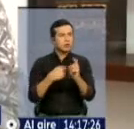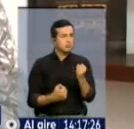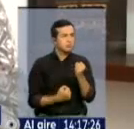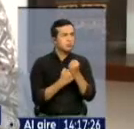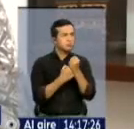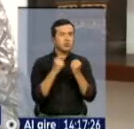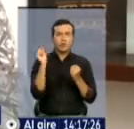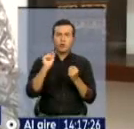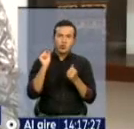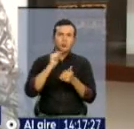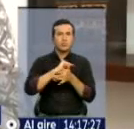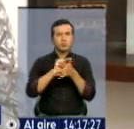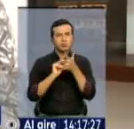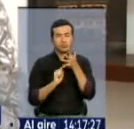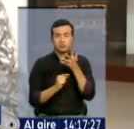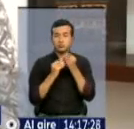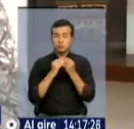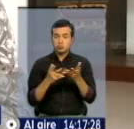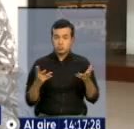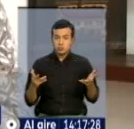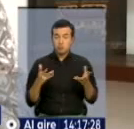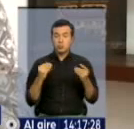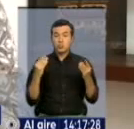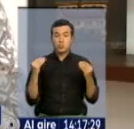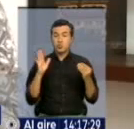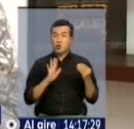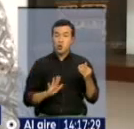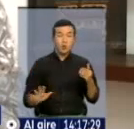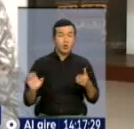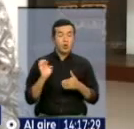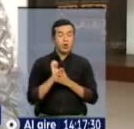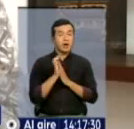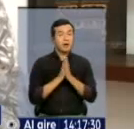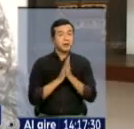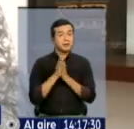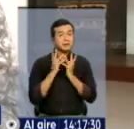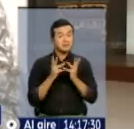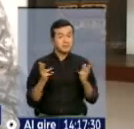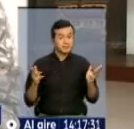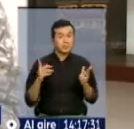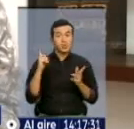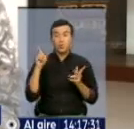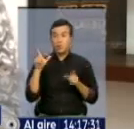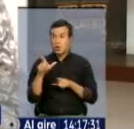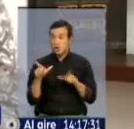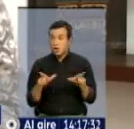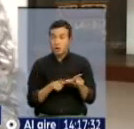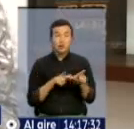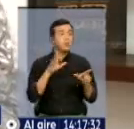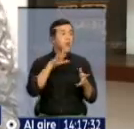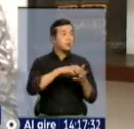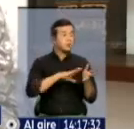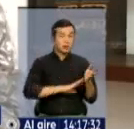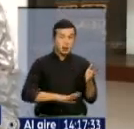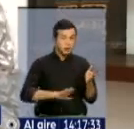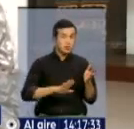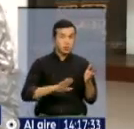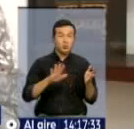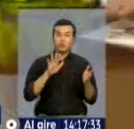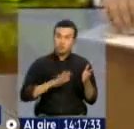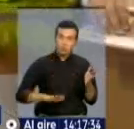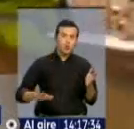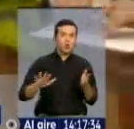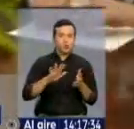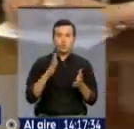generen oferta conjunta para que se beneficie el territorio, no solamente un cantón, no solamente una provincia, en este caso el austro del